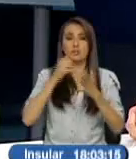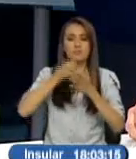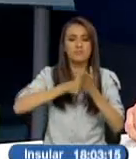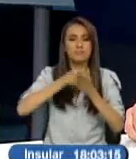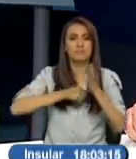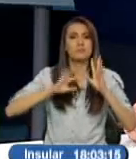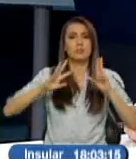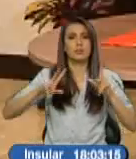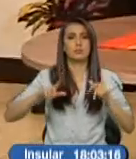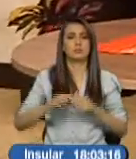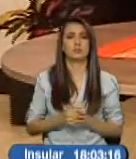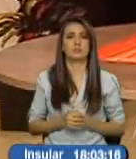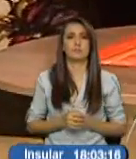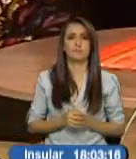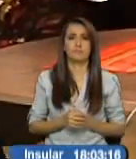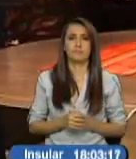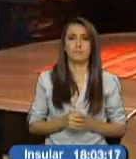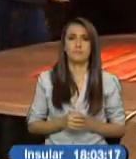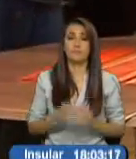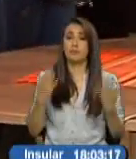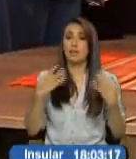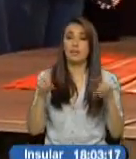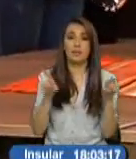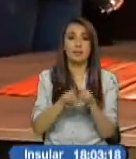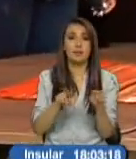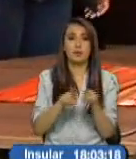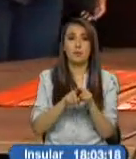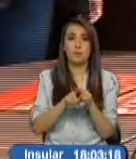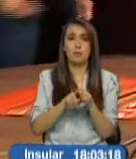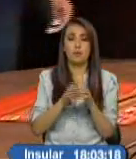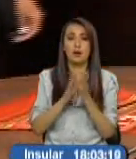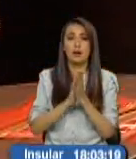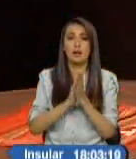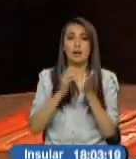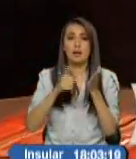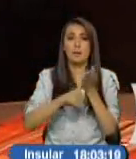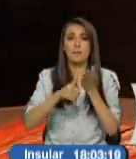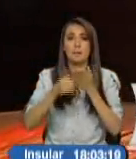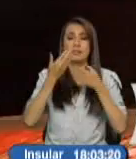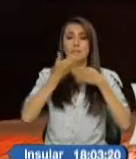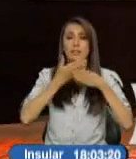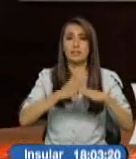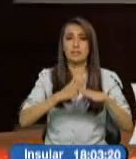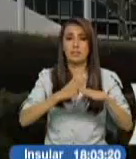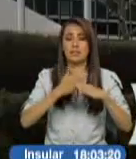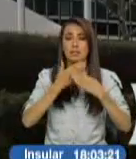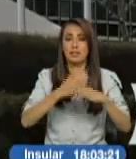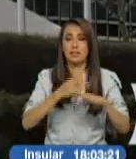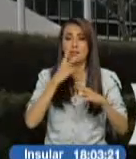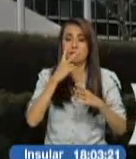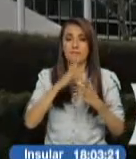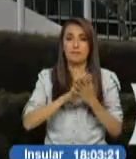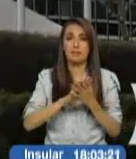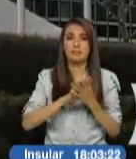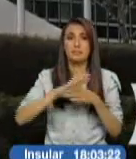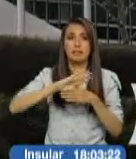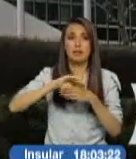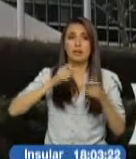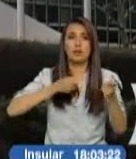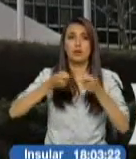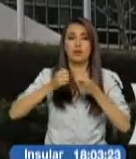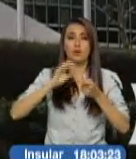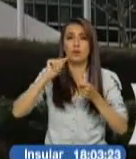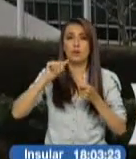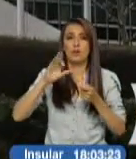corrupción. Tal y como se anunció, María Fernanda Espinosa tiene previsto reunirse este miércoles con Antonio Guterres,